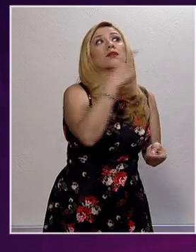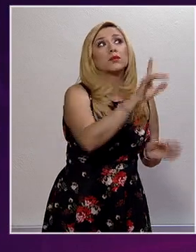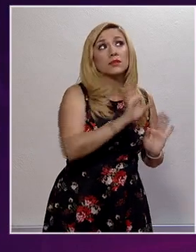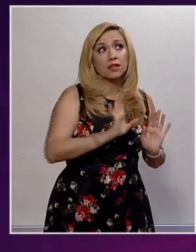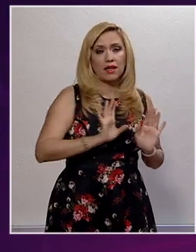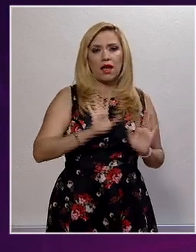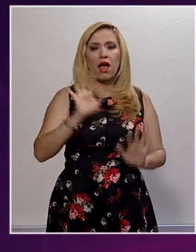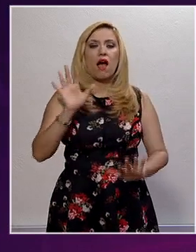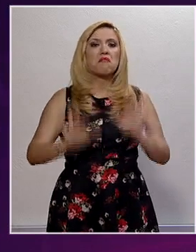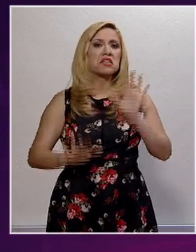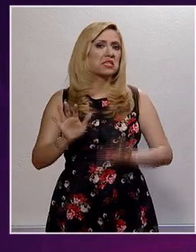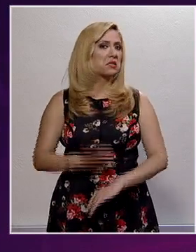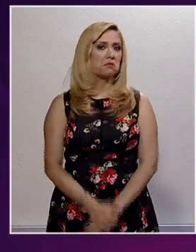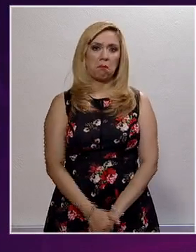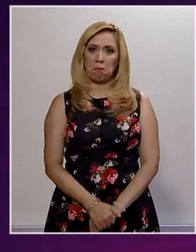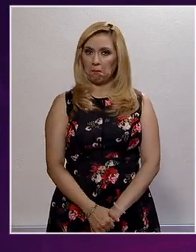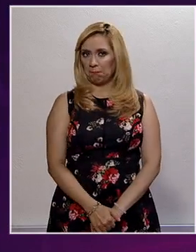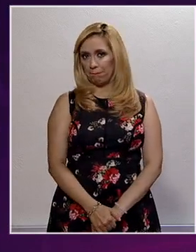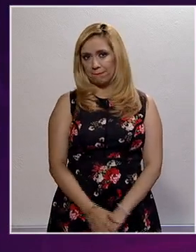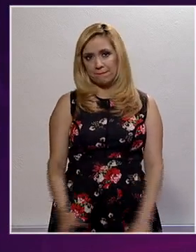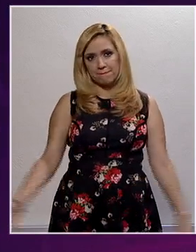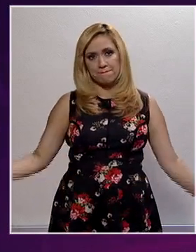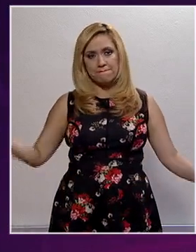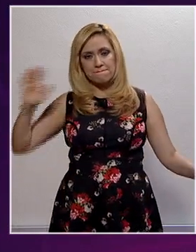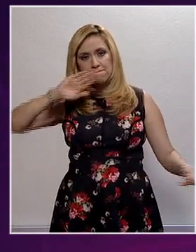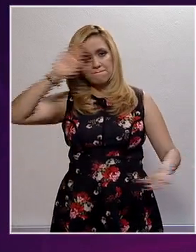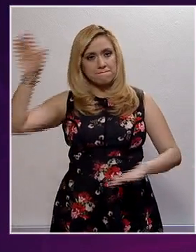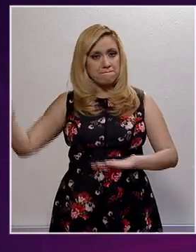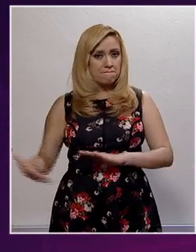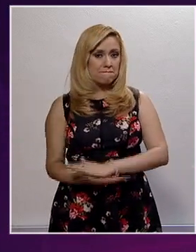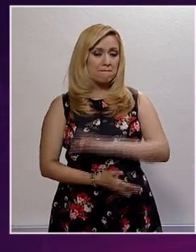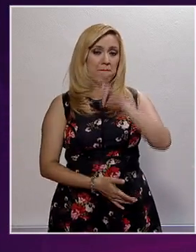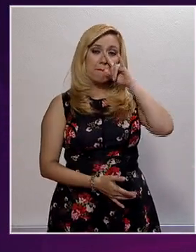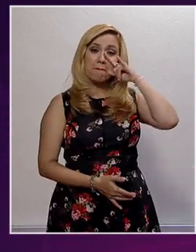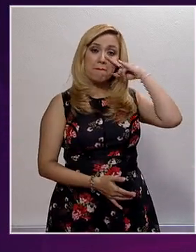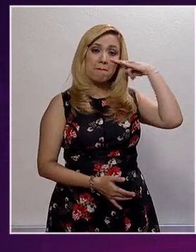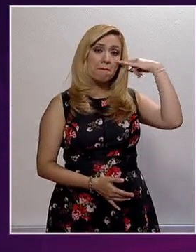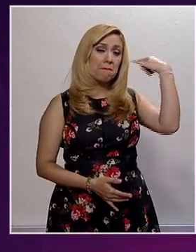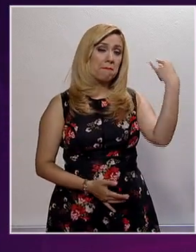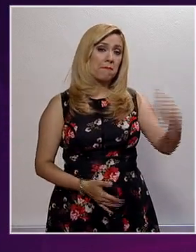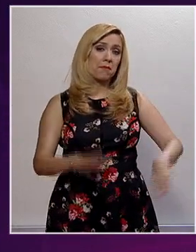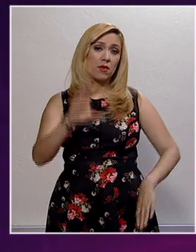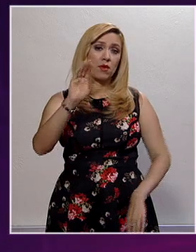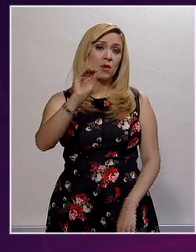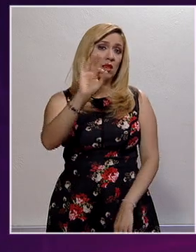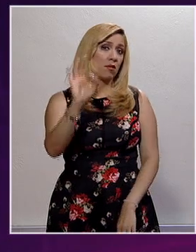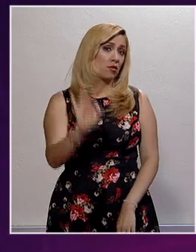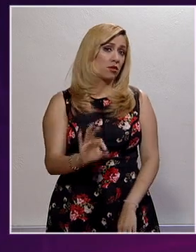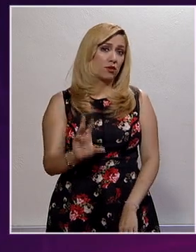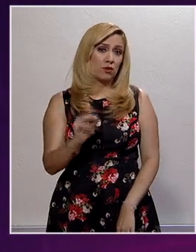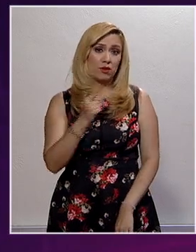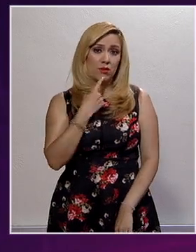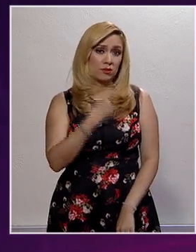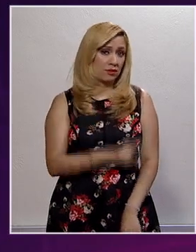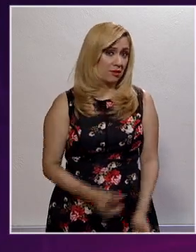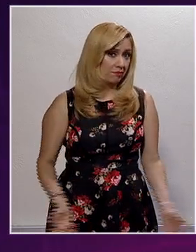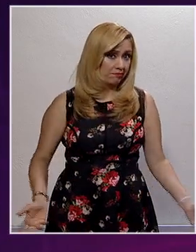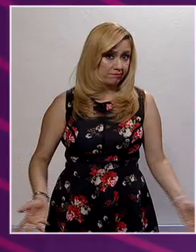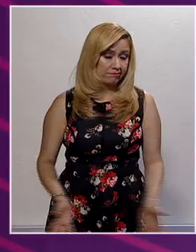no. Y más del 90% de los casos no llega a las instancias de justicia. Así